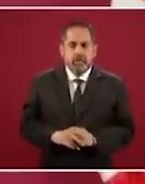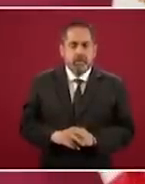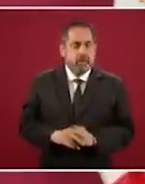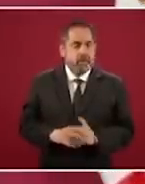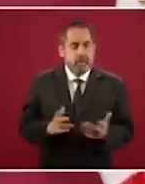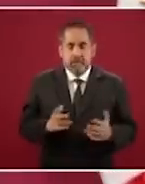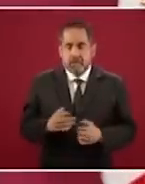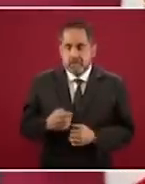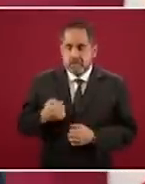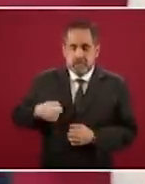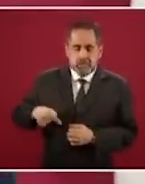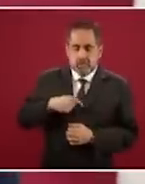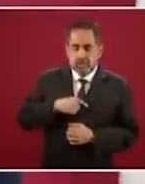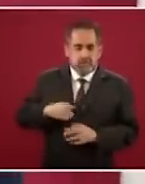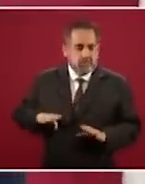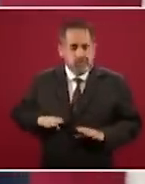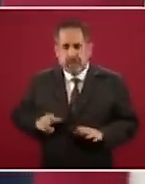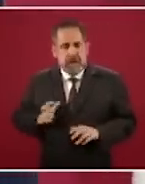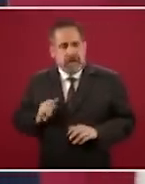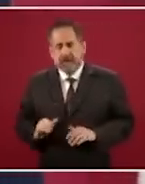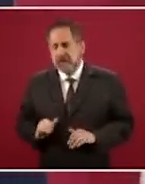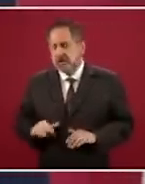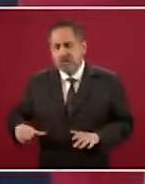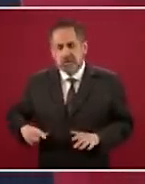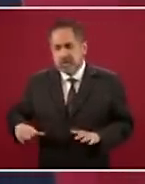nuestra actitud de gobierno,